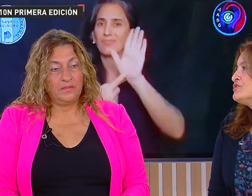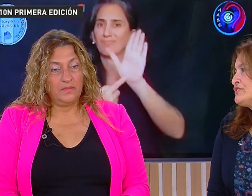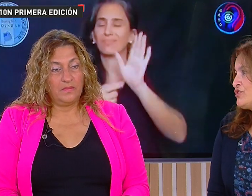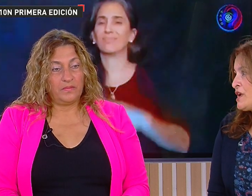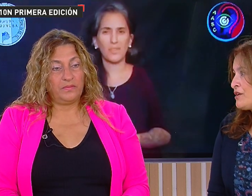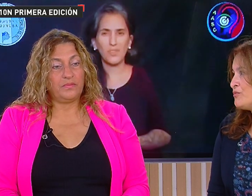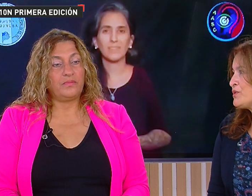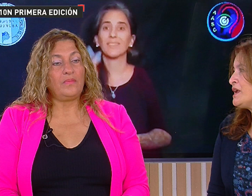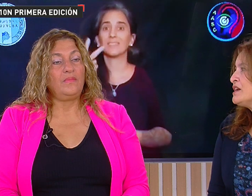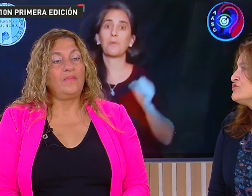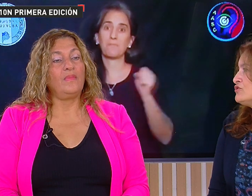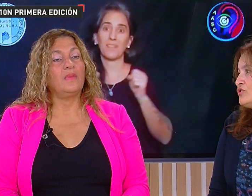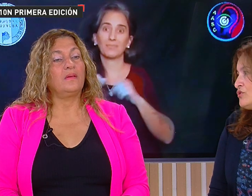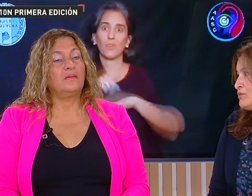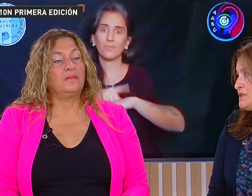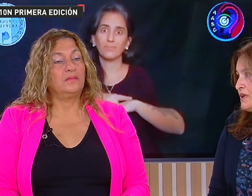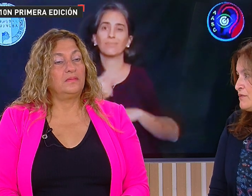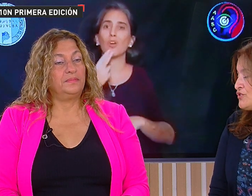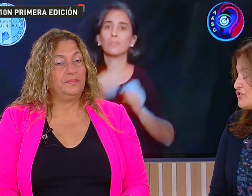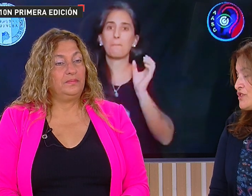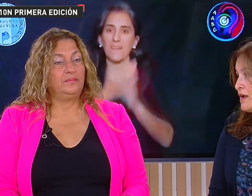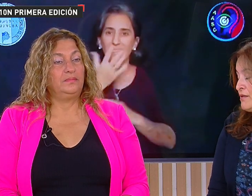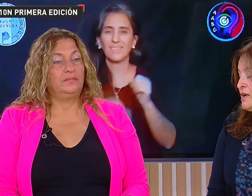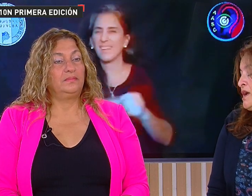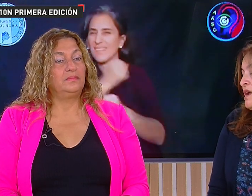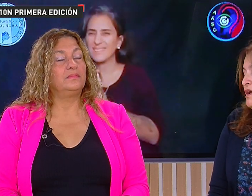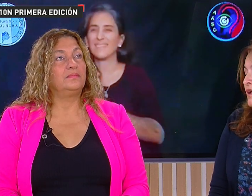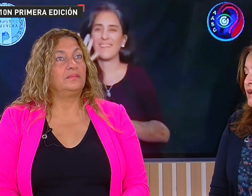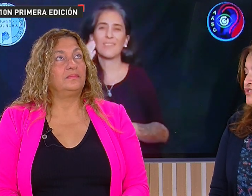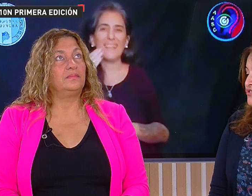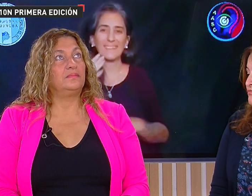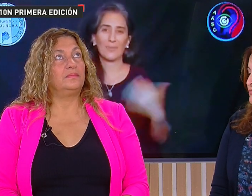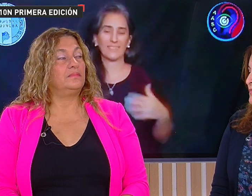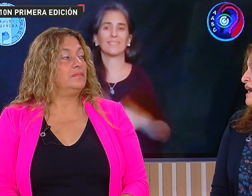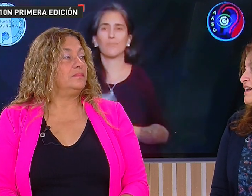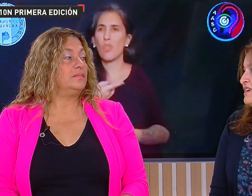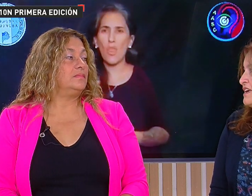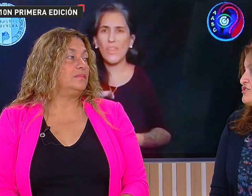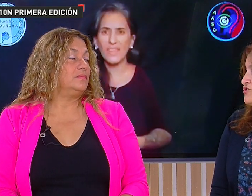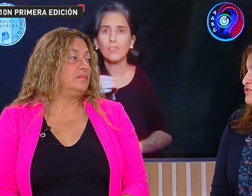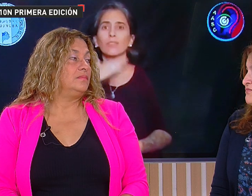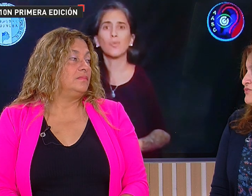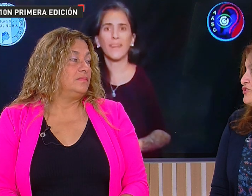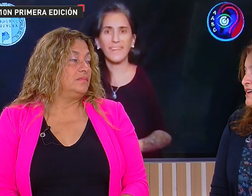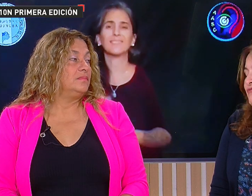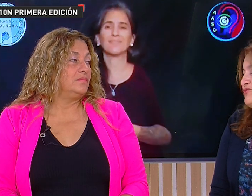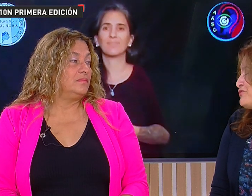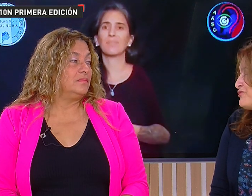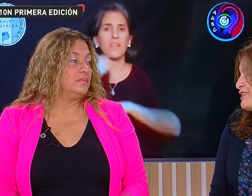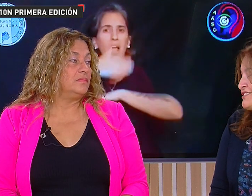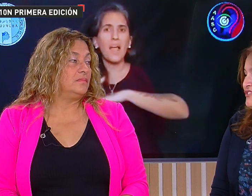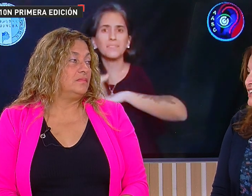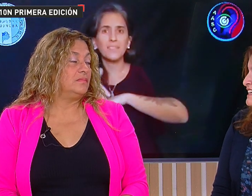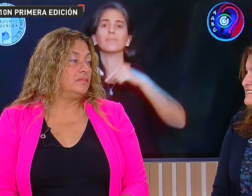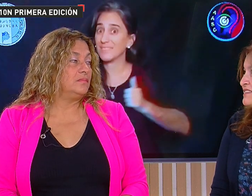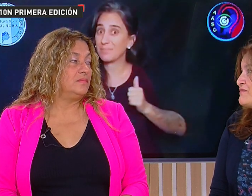no condicionarlo, porque él ha hecho todo, ¿viste? Él es muy social. Uh-huh. Él ha hecho básquet, ha hecho todo, el